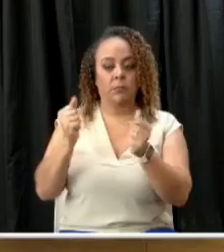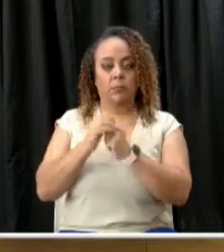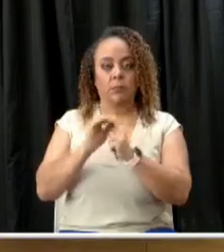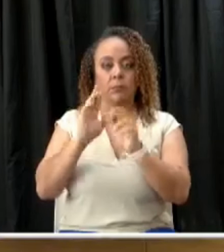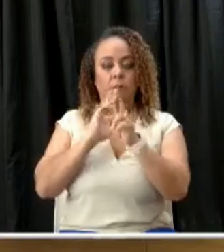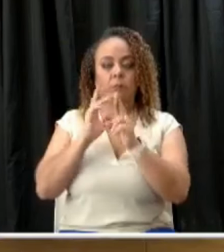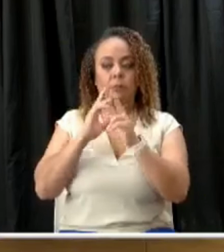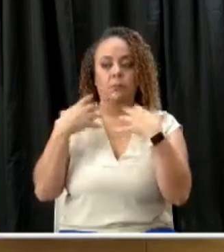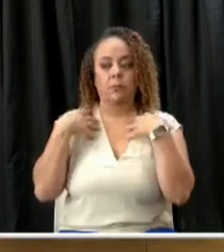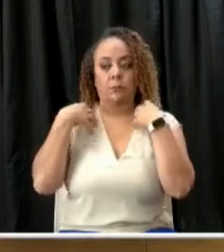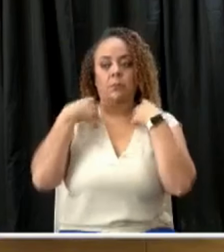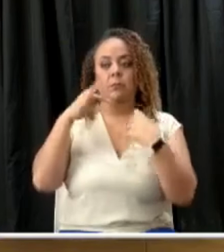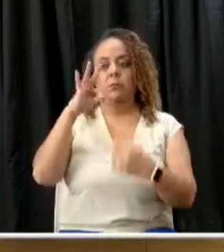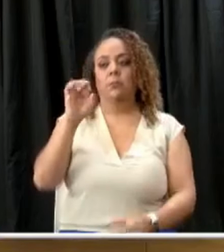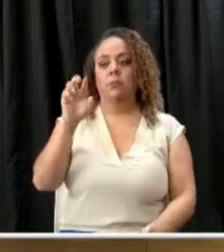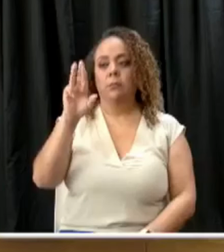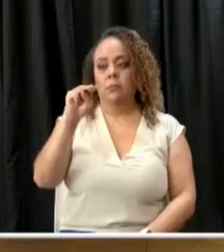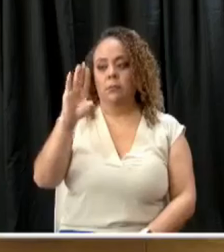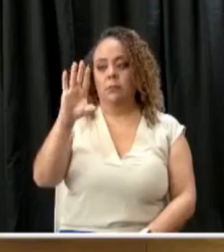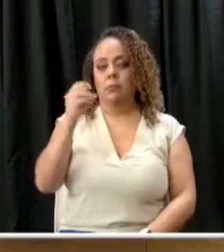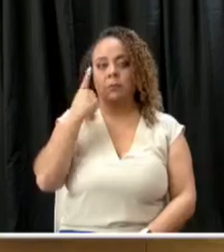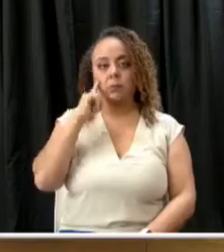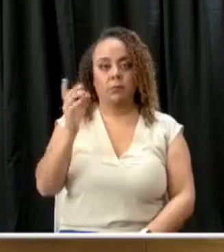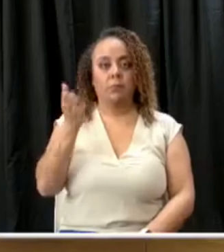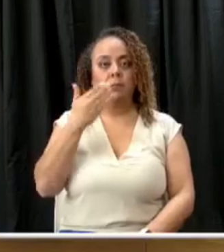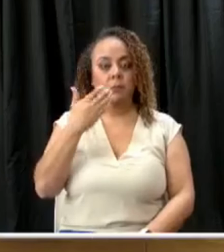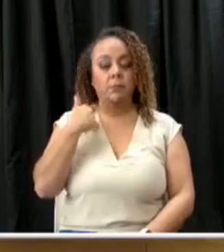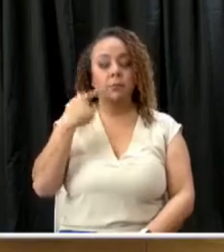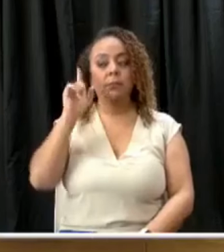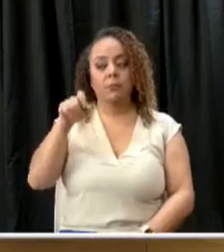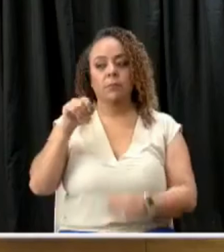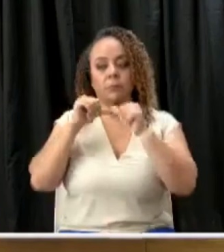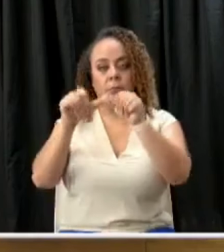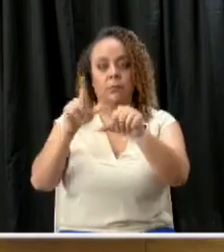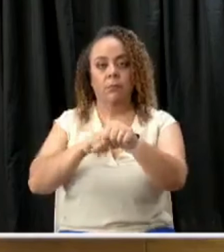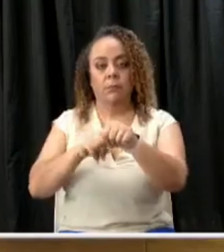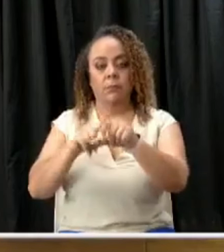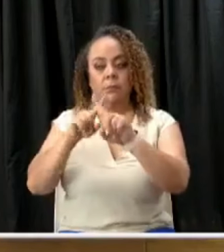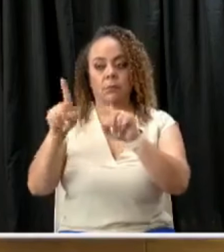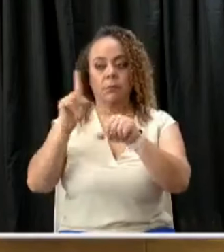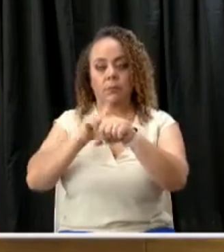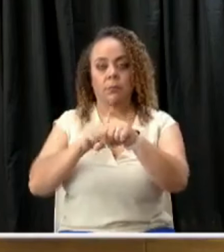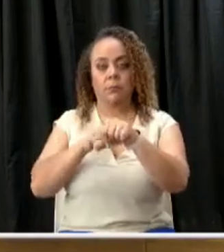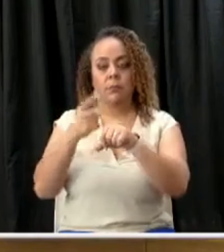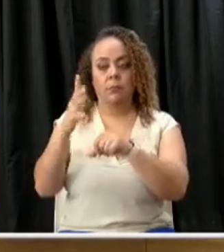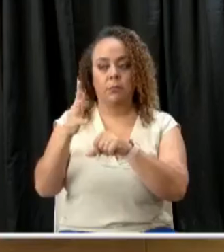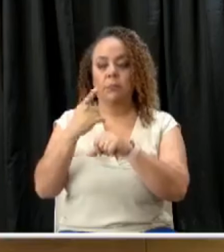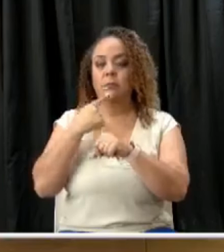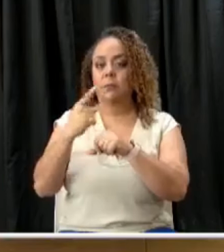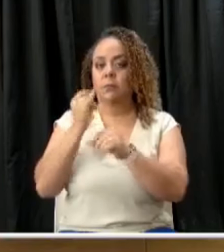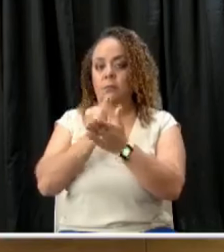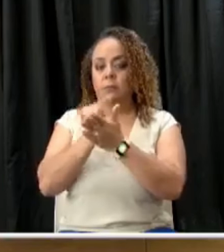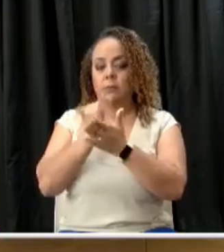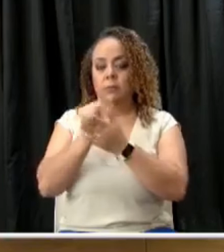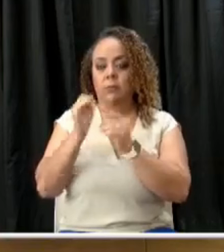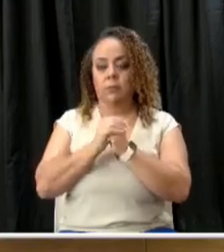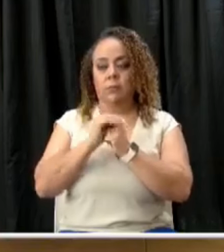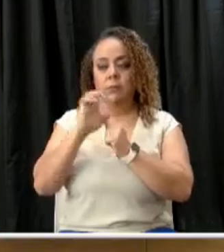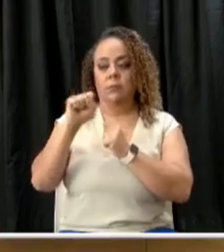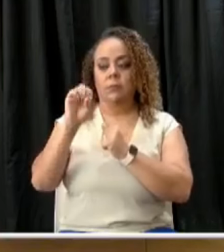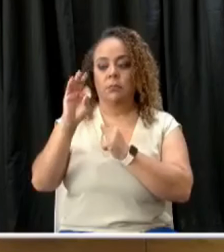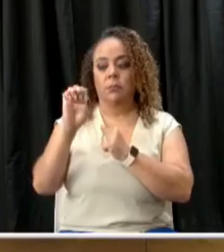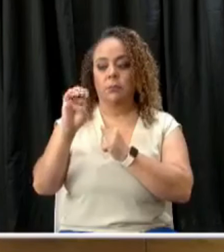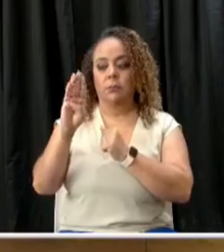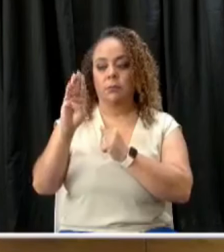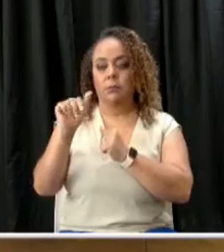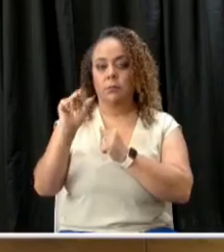efectos del estrés térmico por calor debe de ser sostenible en el tiempo. Pero en un periodo aproximado, según la investigación que Esteban nos ha